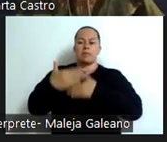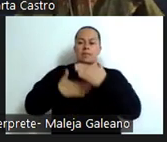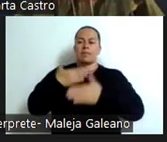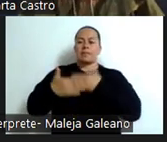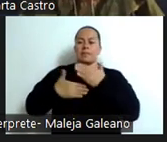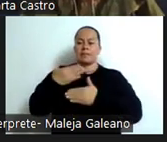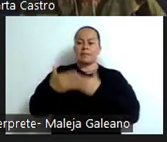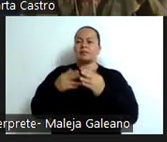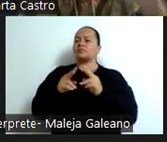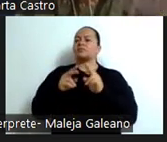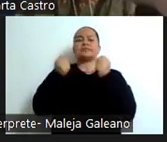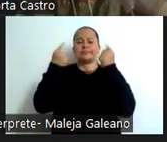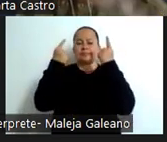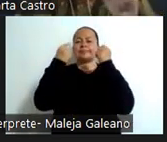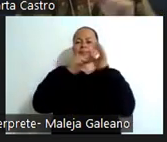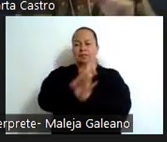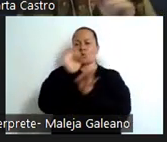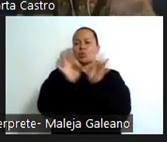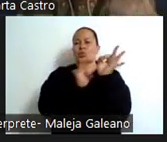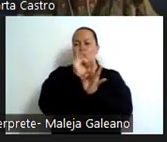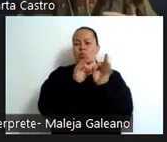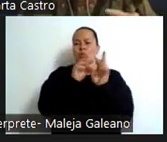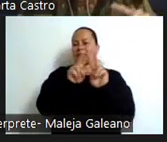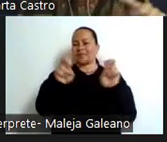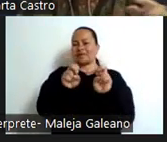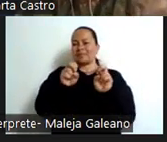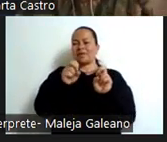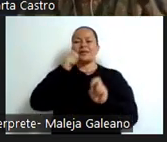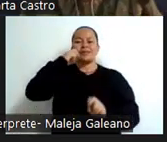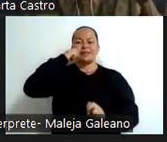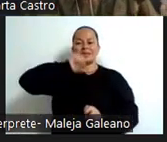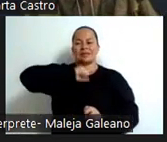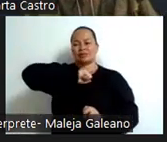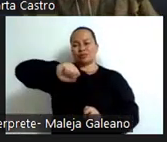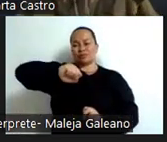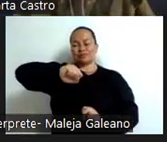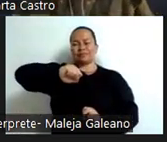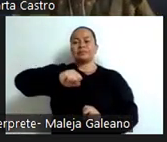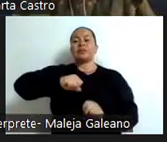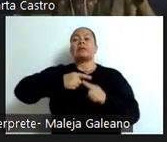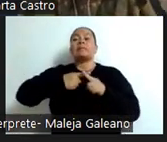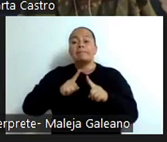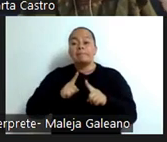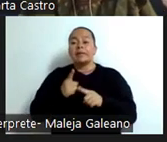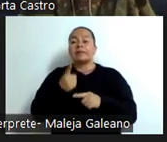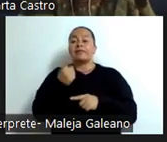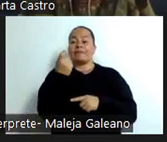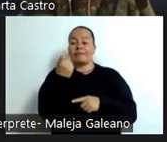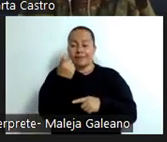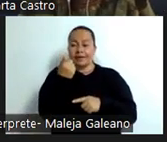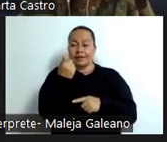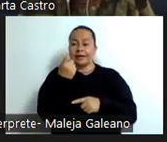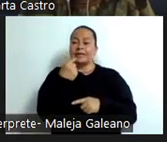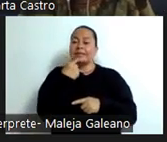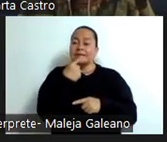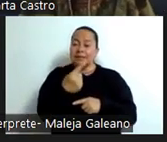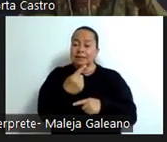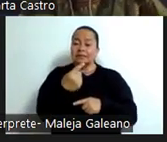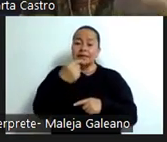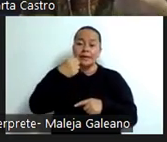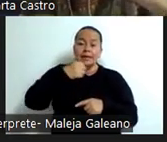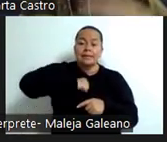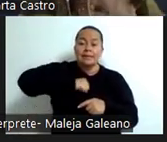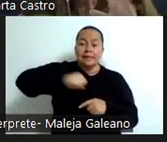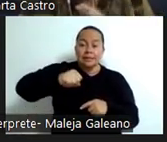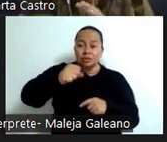entender el cuidado como un tema de Derechos Humanos pero todavía no dice que es un derecho fundamental y que por lo